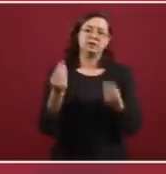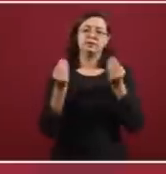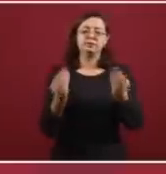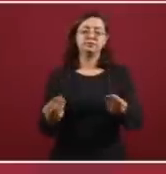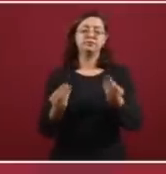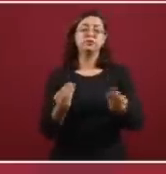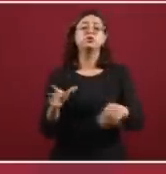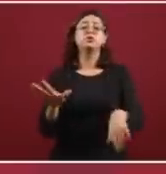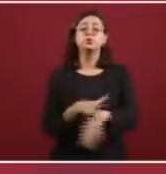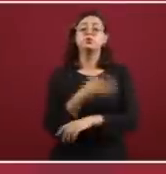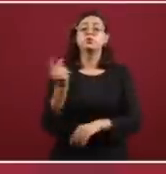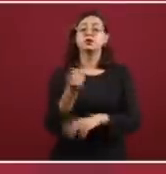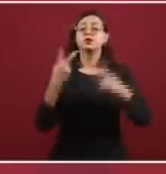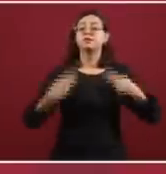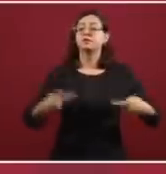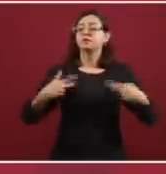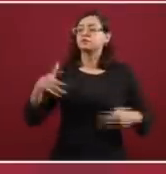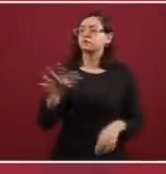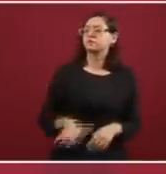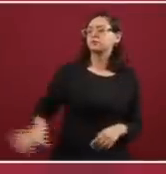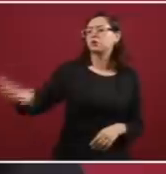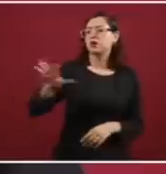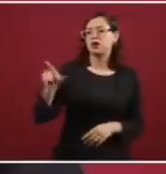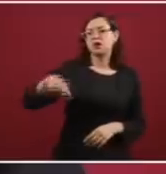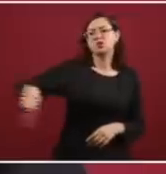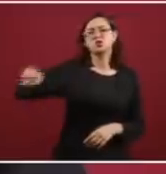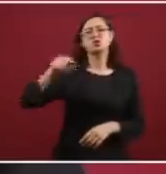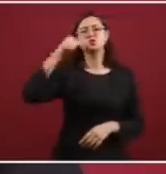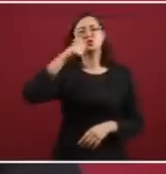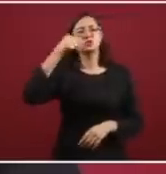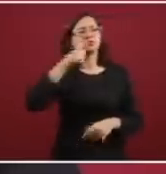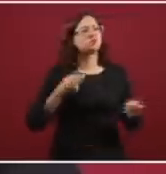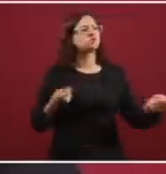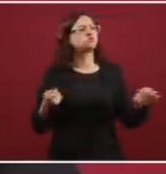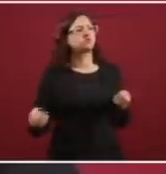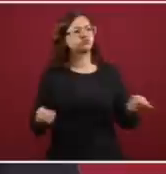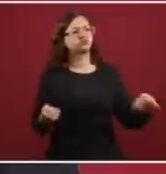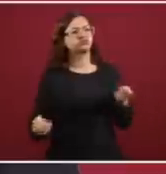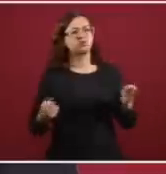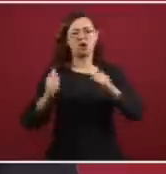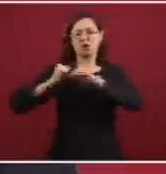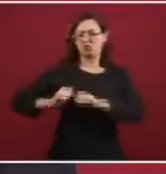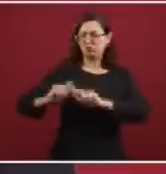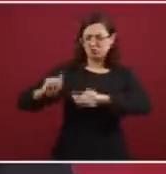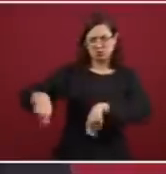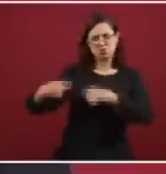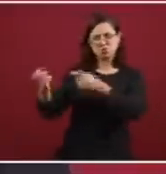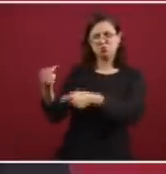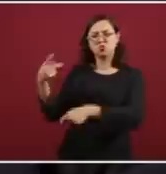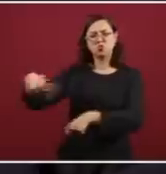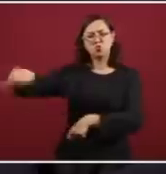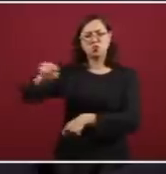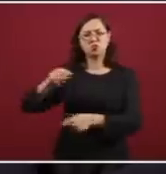que el pueblo siempre tenga las riendas del poder en sus